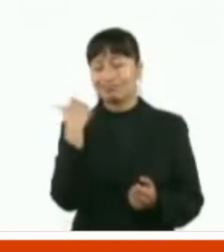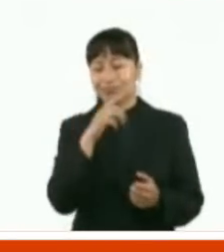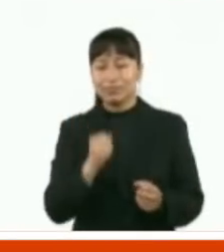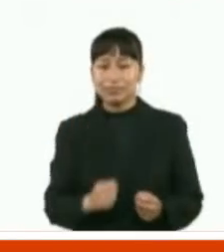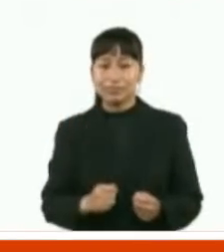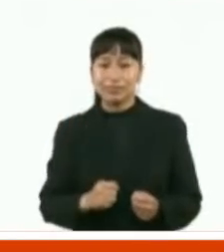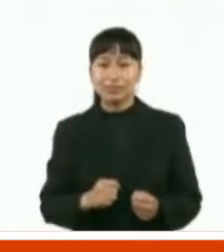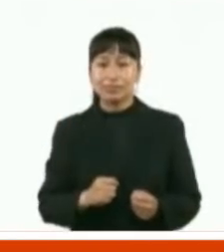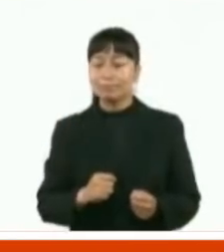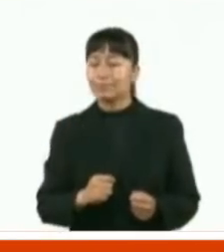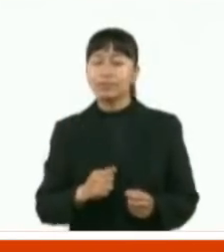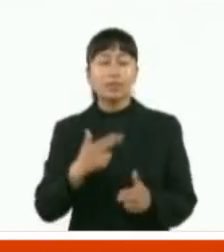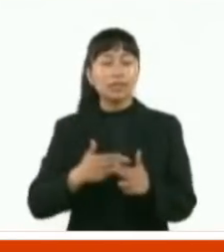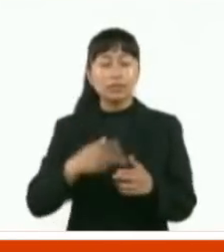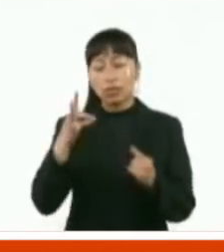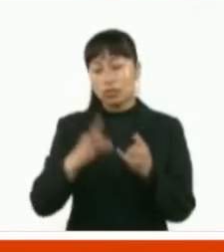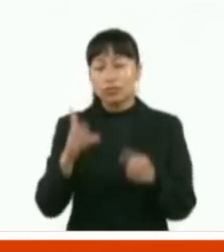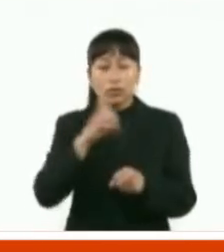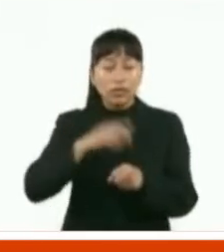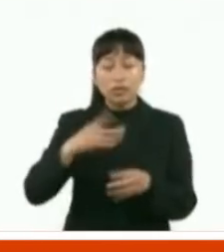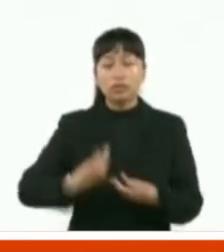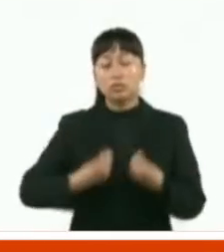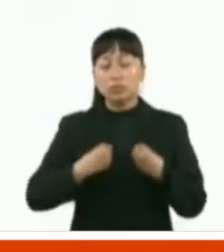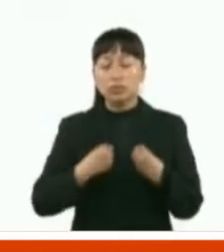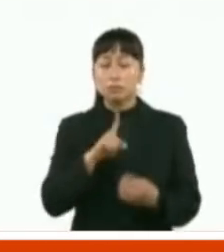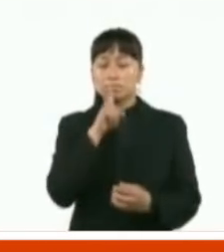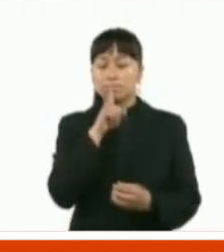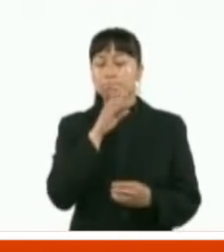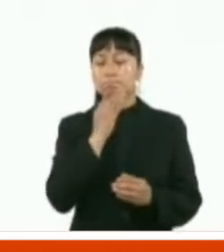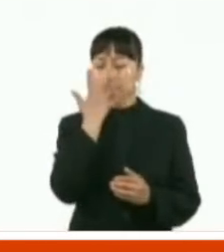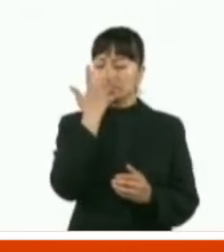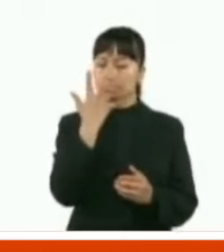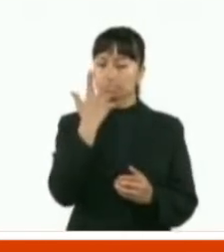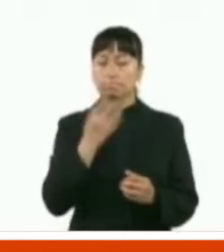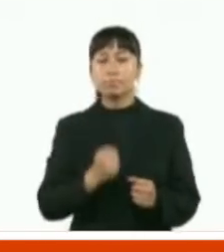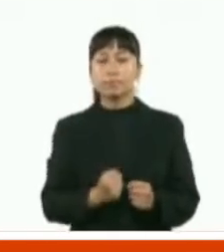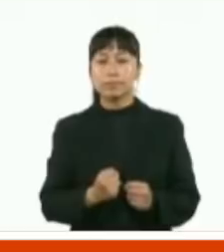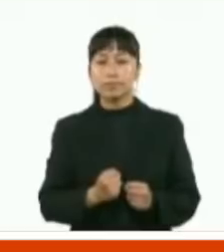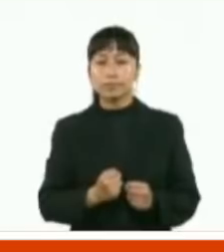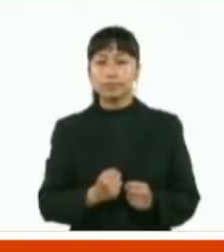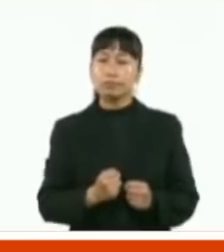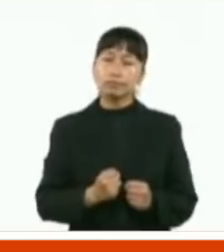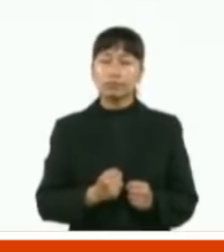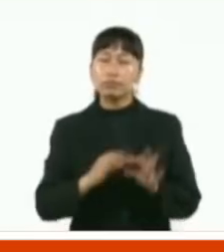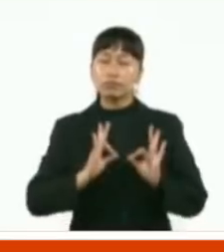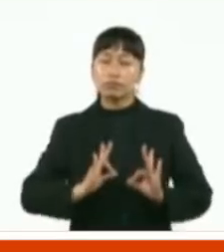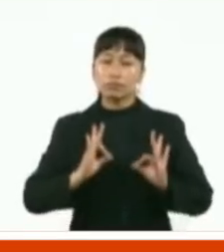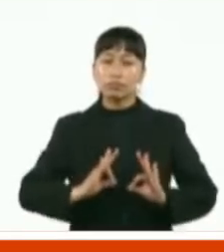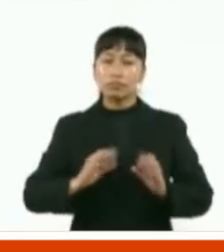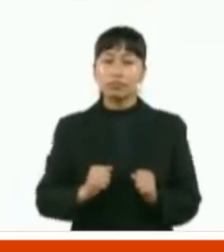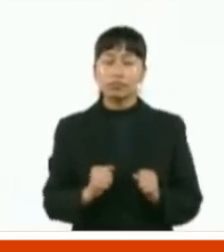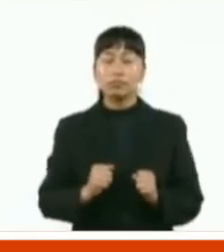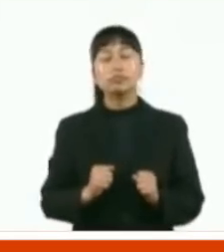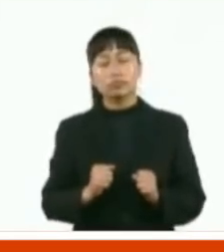llevó el luto hasta el último día de su vida. Ella era callada, no necesariamente se hacía notar, creo que no le